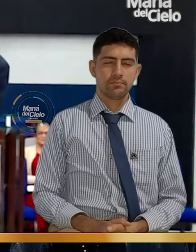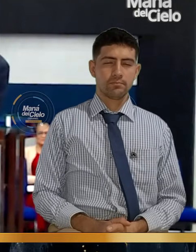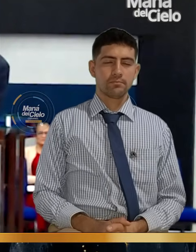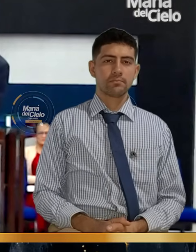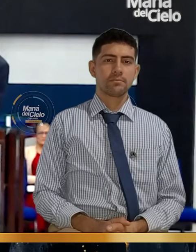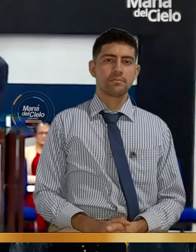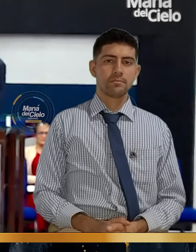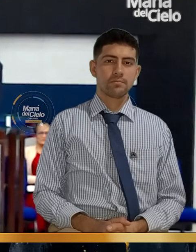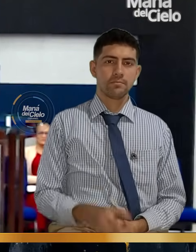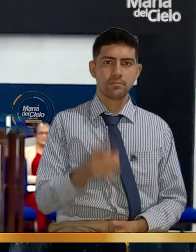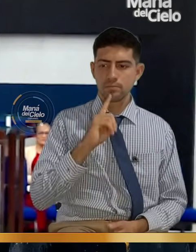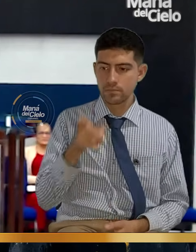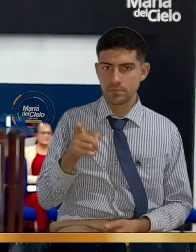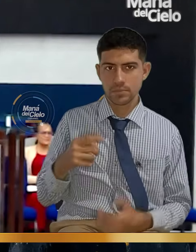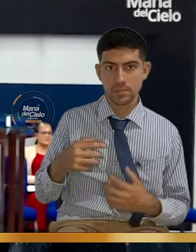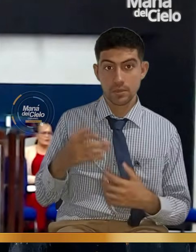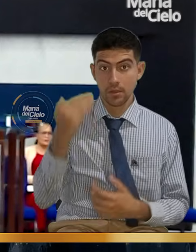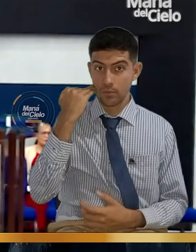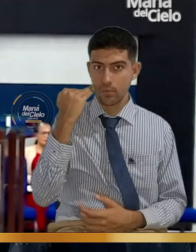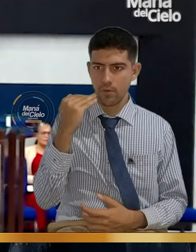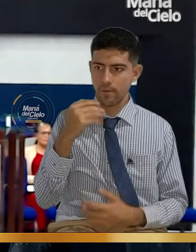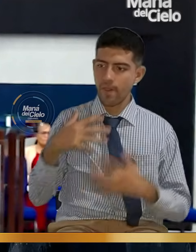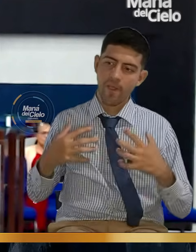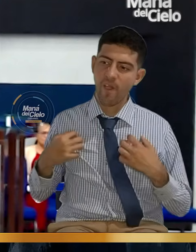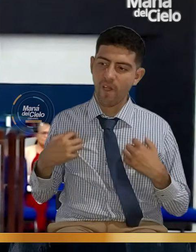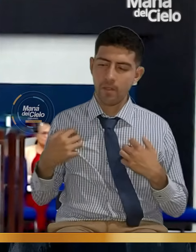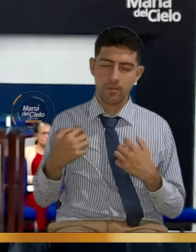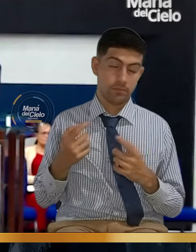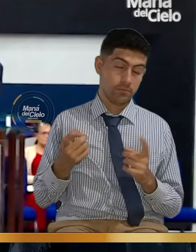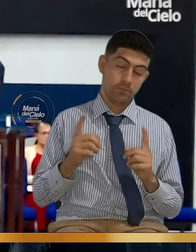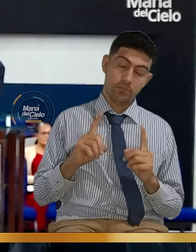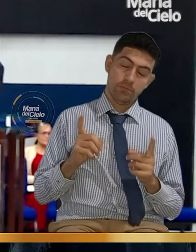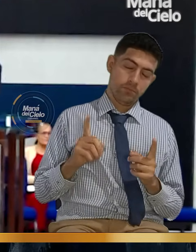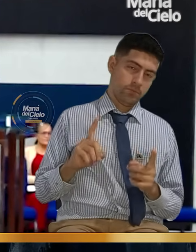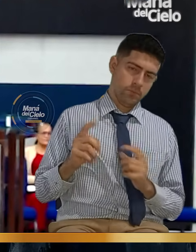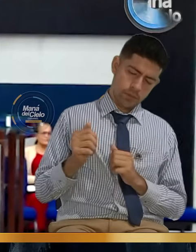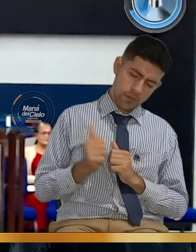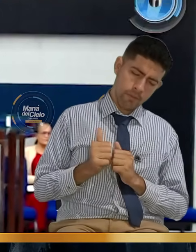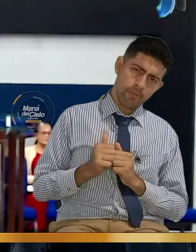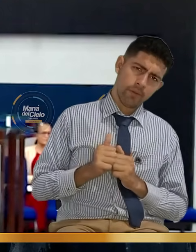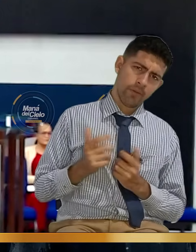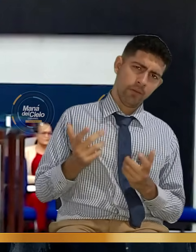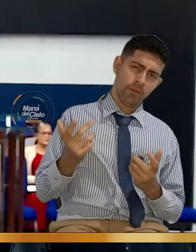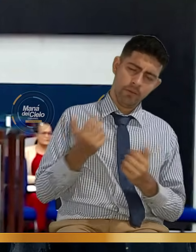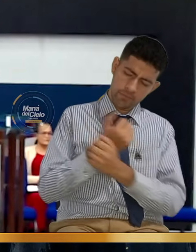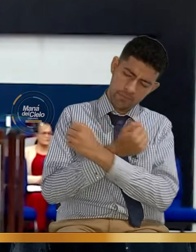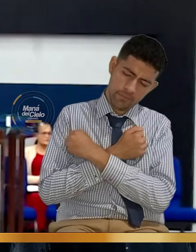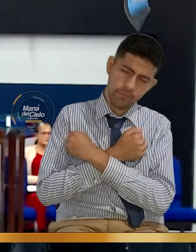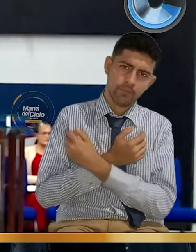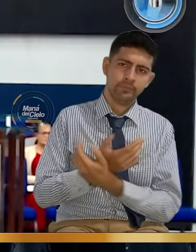vino Caín y vino Abel. Ustedes saben que el hombre pecó, fue echado del huerto del